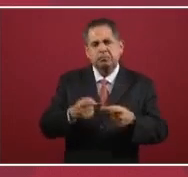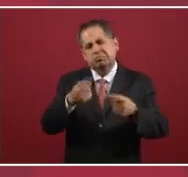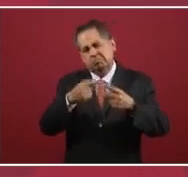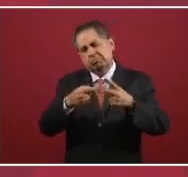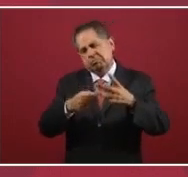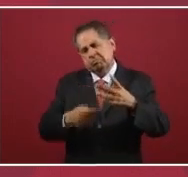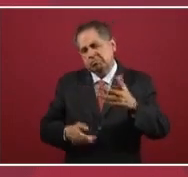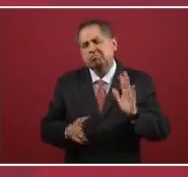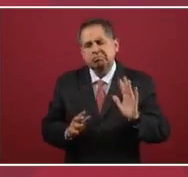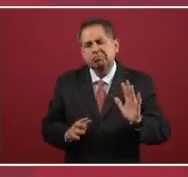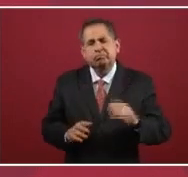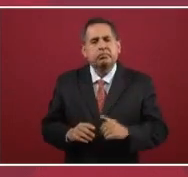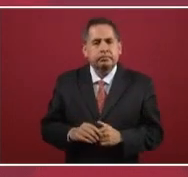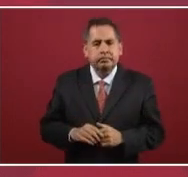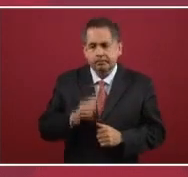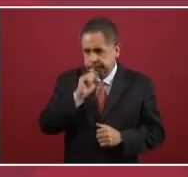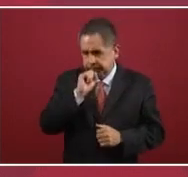luego